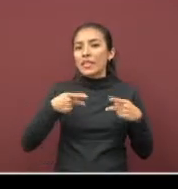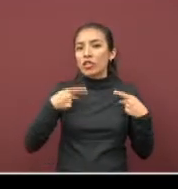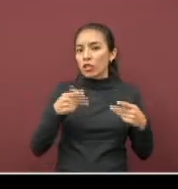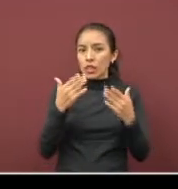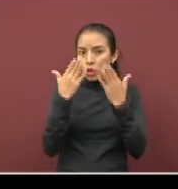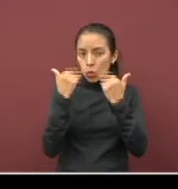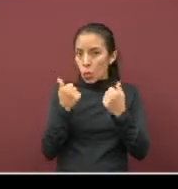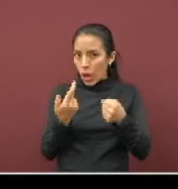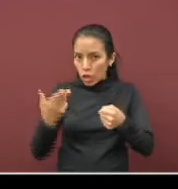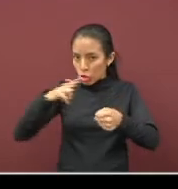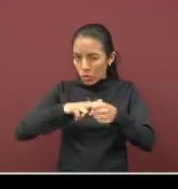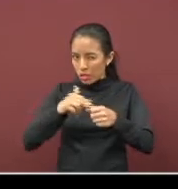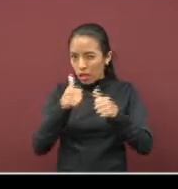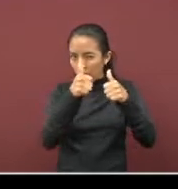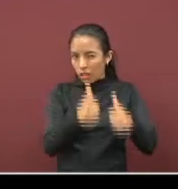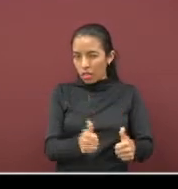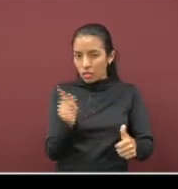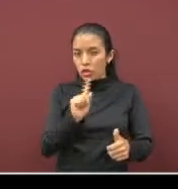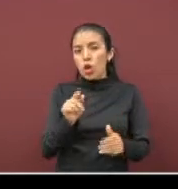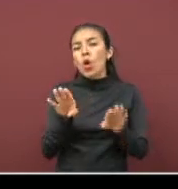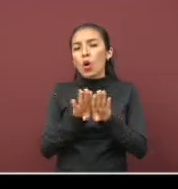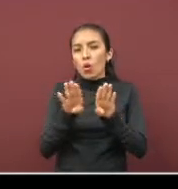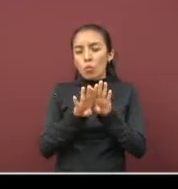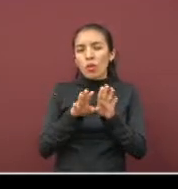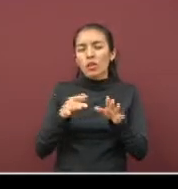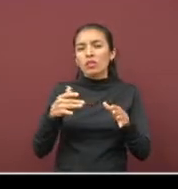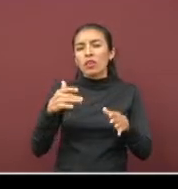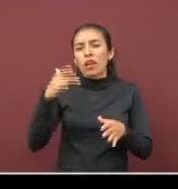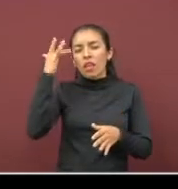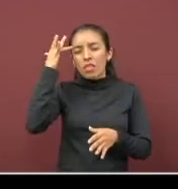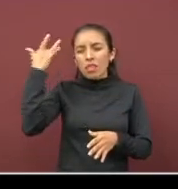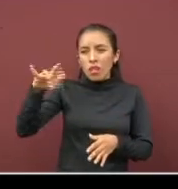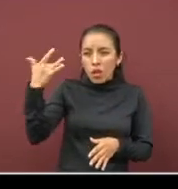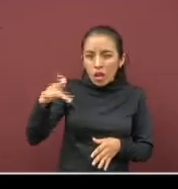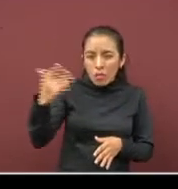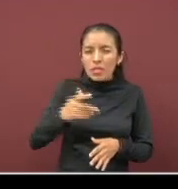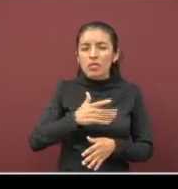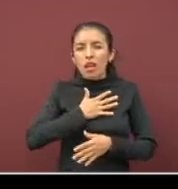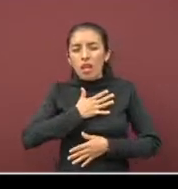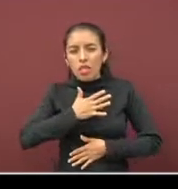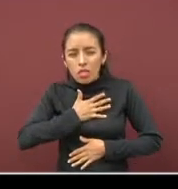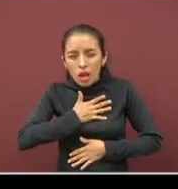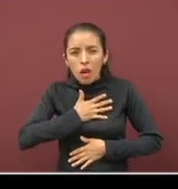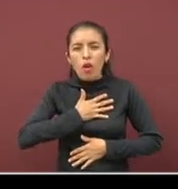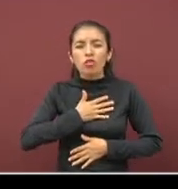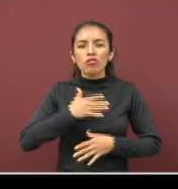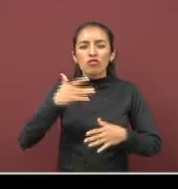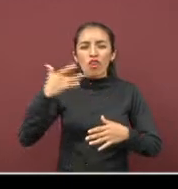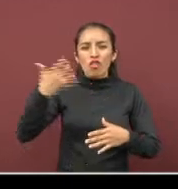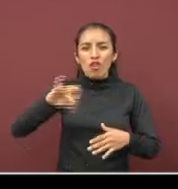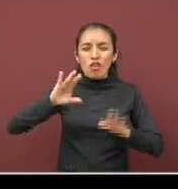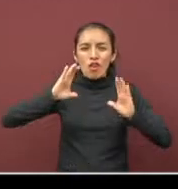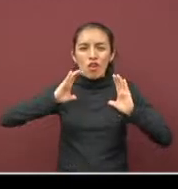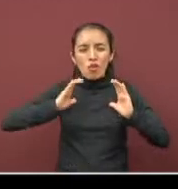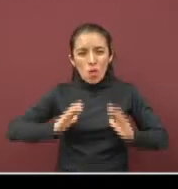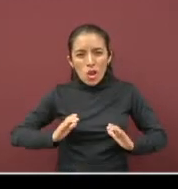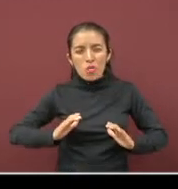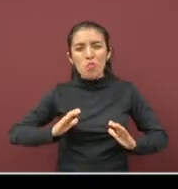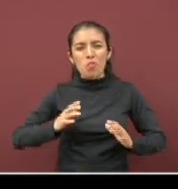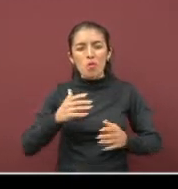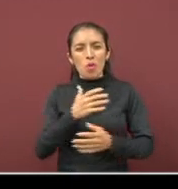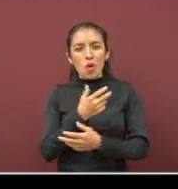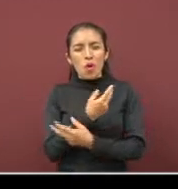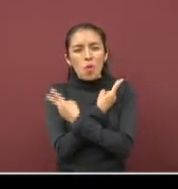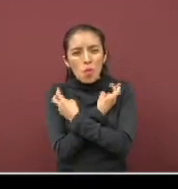común con dolor de cabeza fiebre tos dolor en los músculos en los huesos en la garganta ya